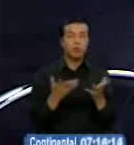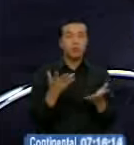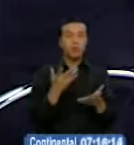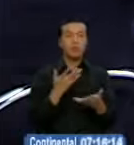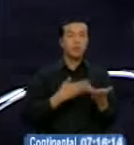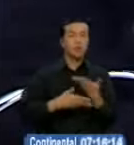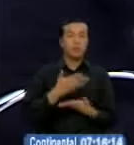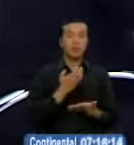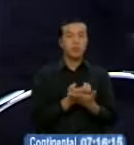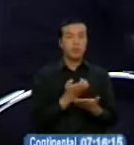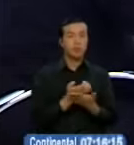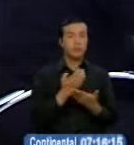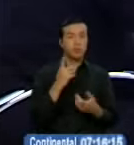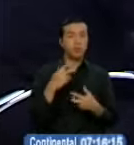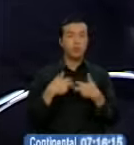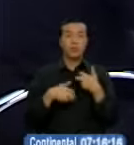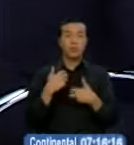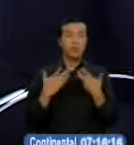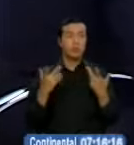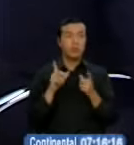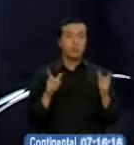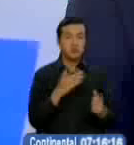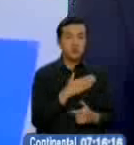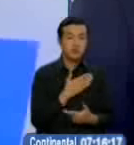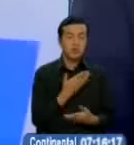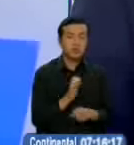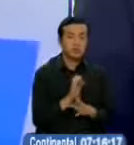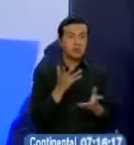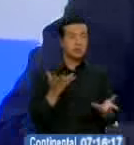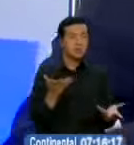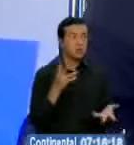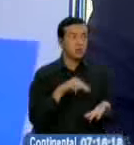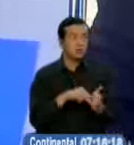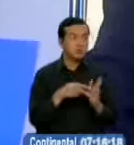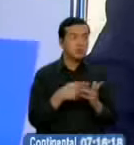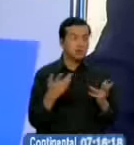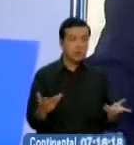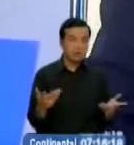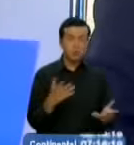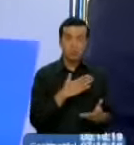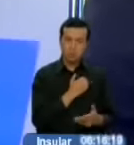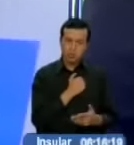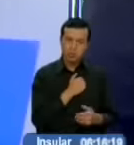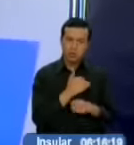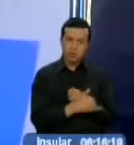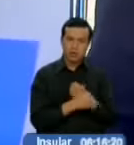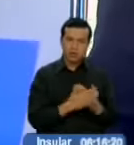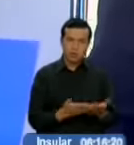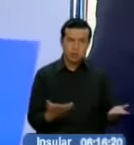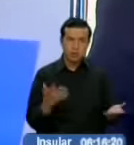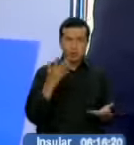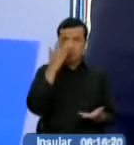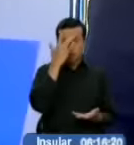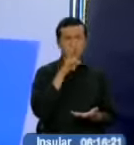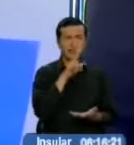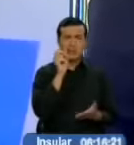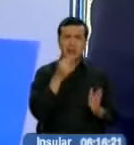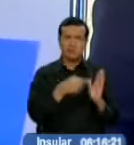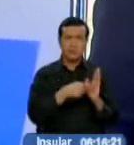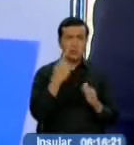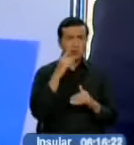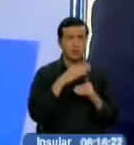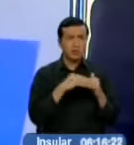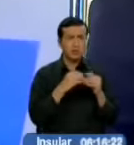economía, pero también tenemos otro problema: la gente no confía en el Ecuador. Es decir, claro, no creemos en nuestro propio país, porque 30.000 millones de dólares